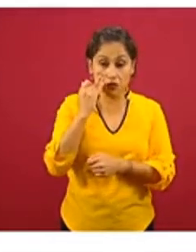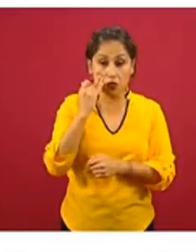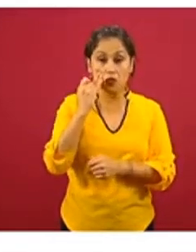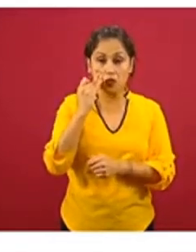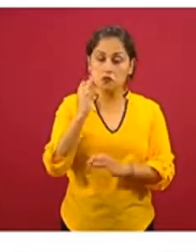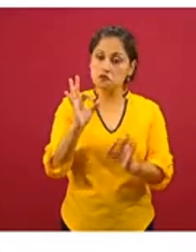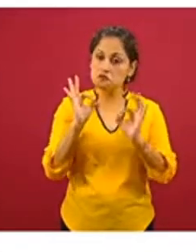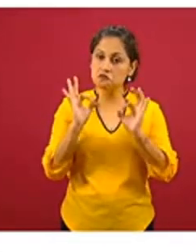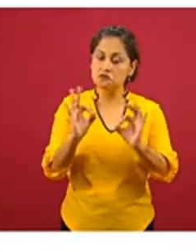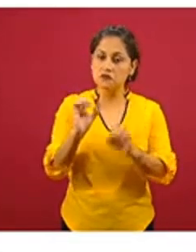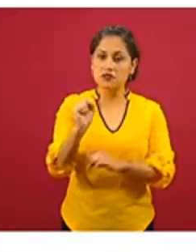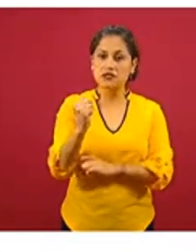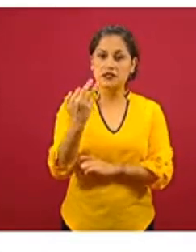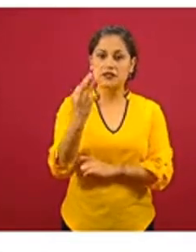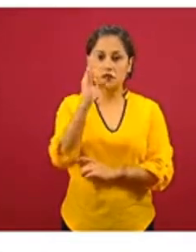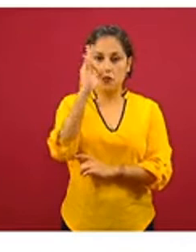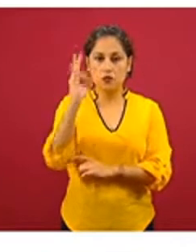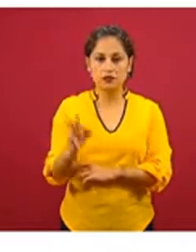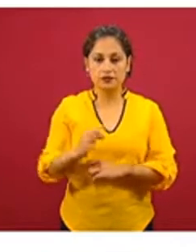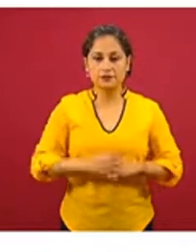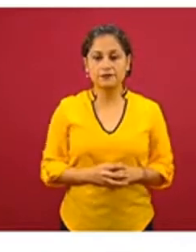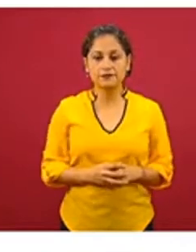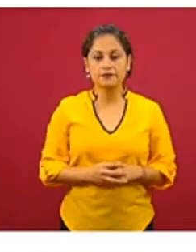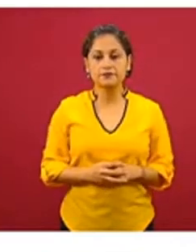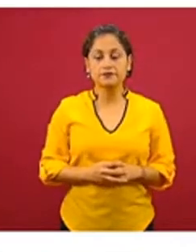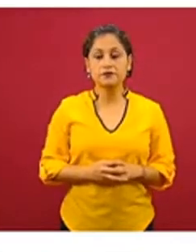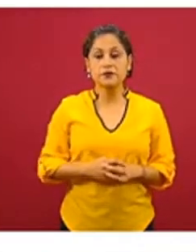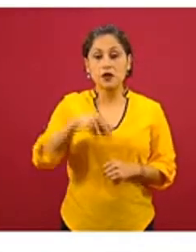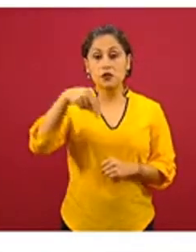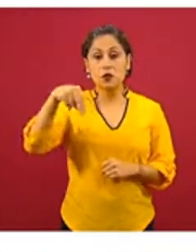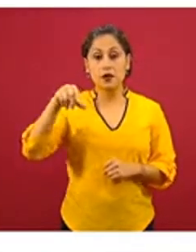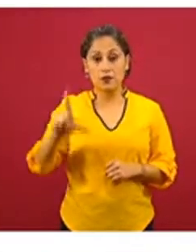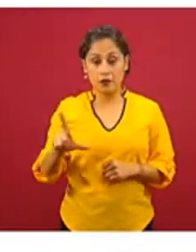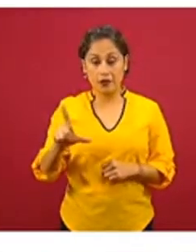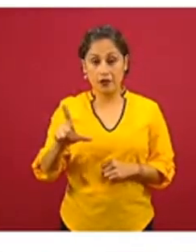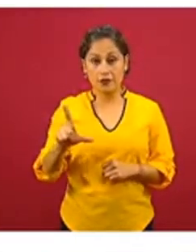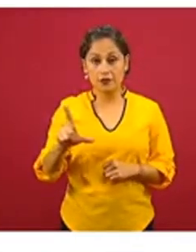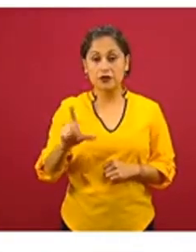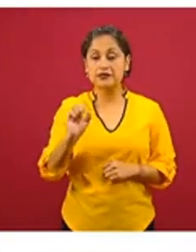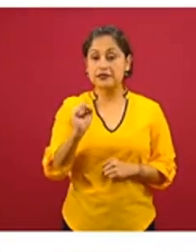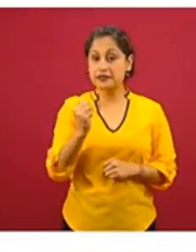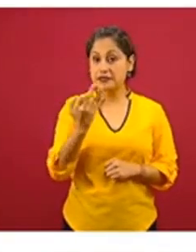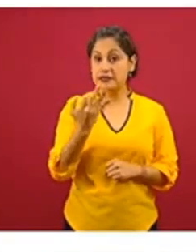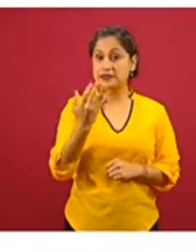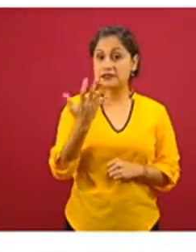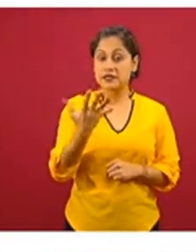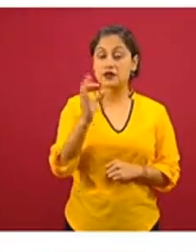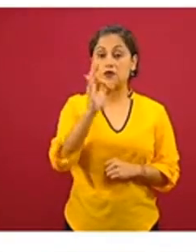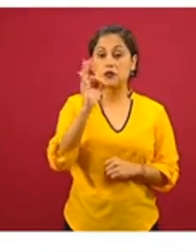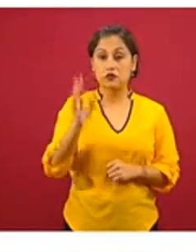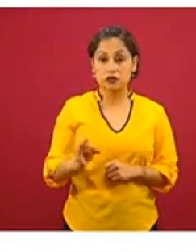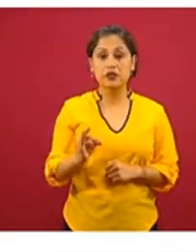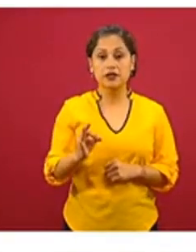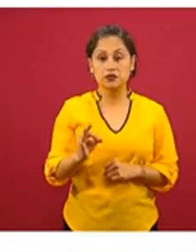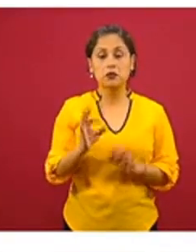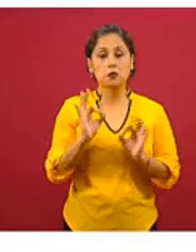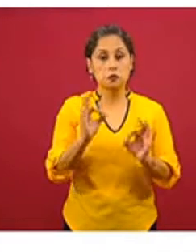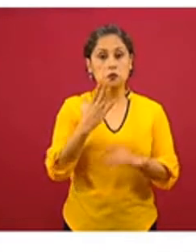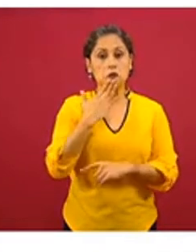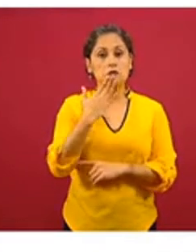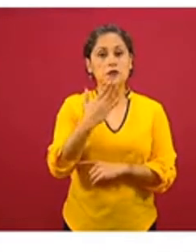del 65%. El estado de Nuevo León también 65%, los usuarios de Facebook son los que más